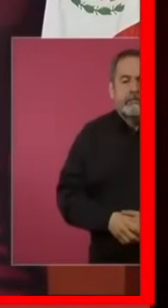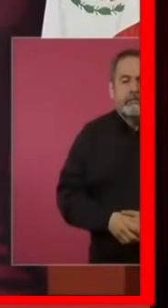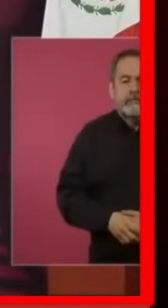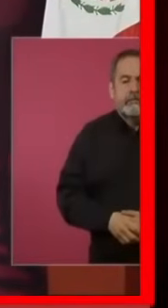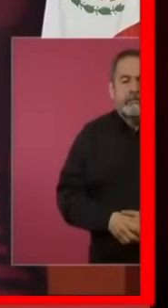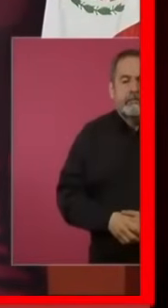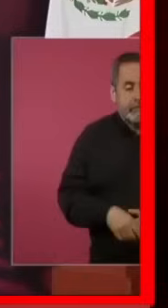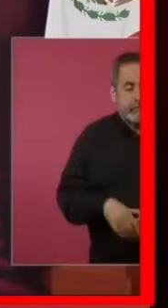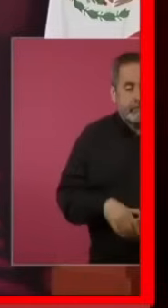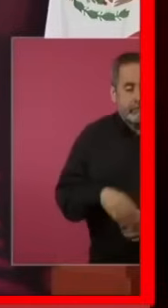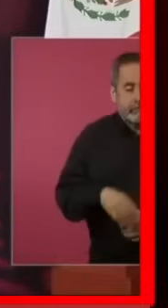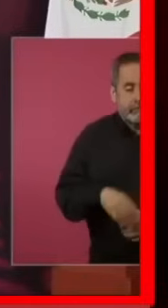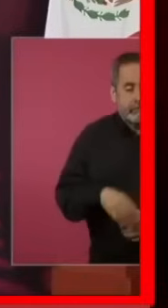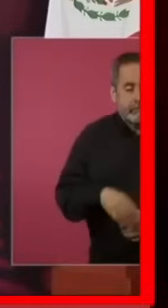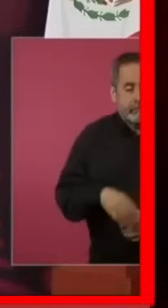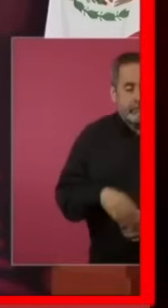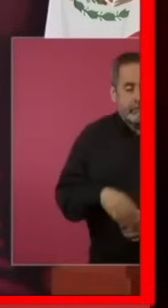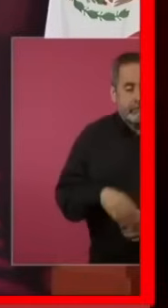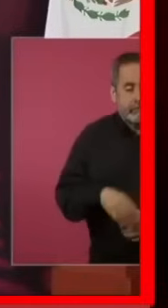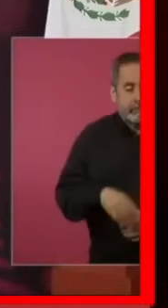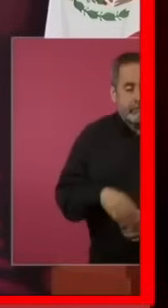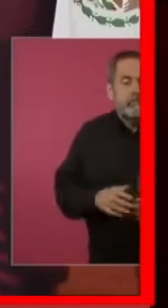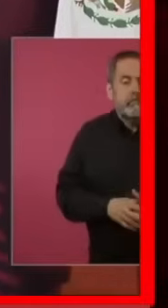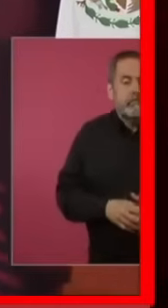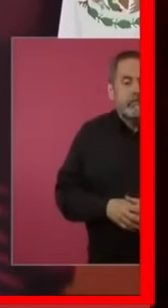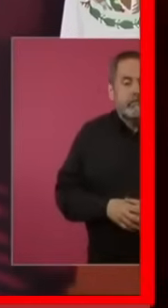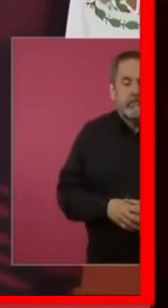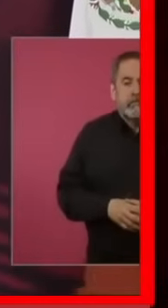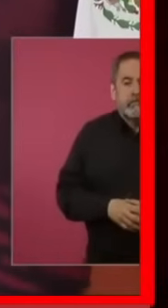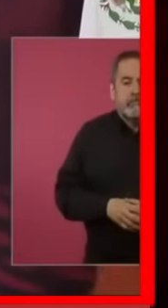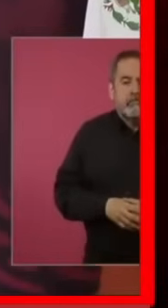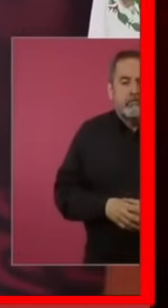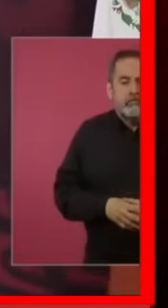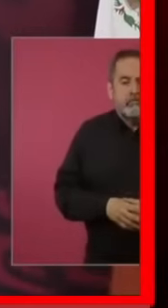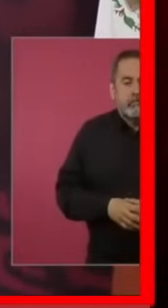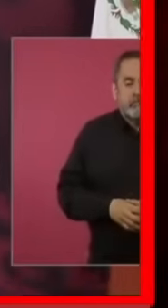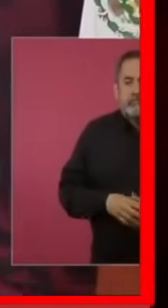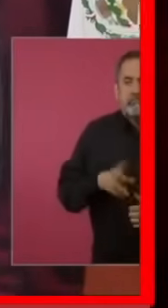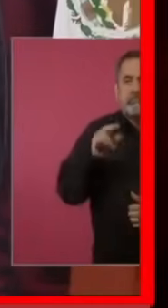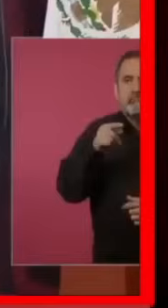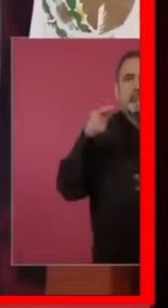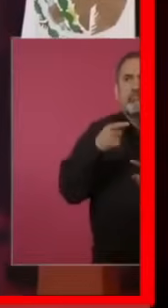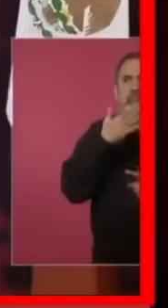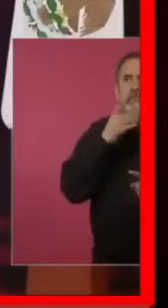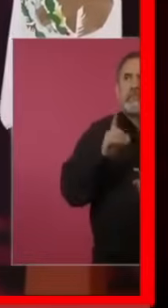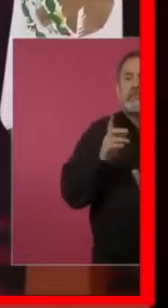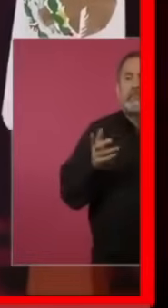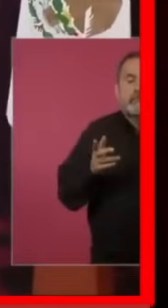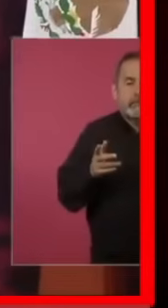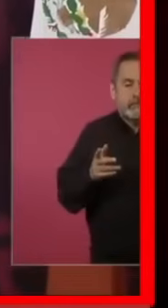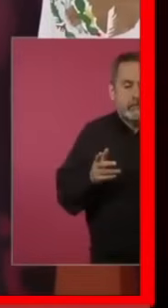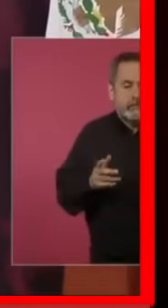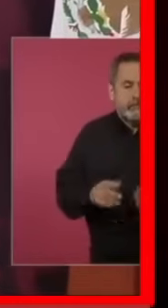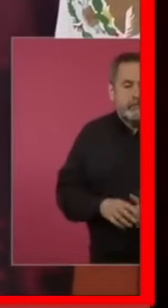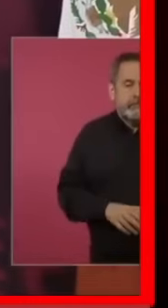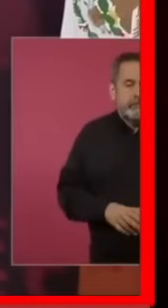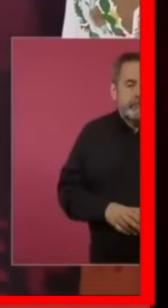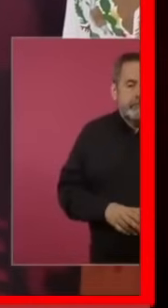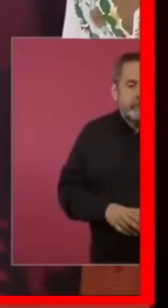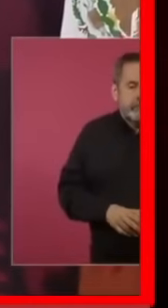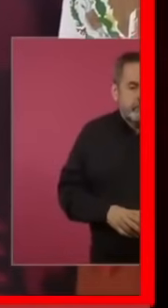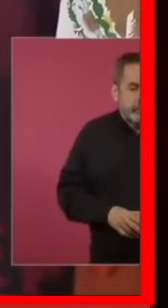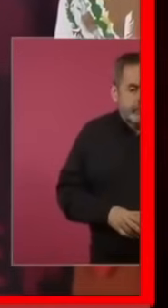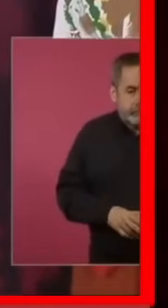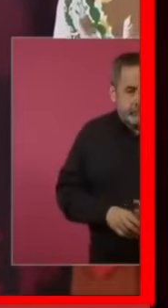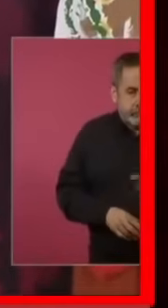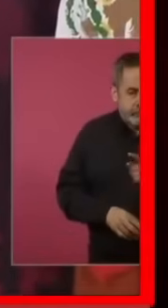Ese es el propósito. No es, a ver, este,